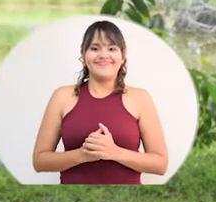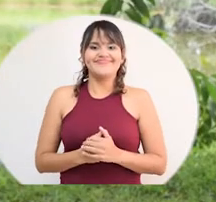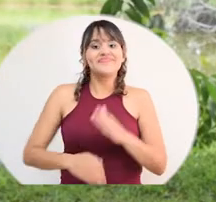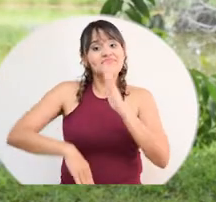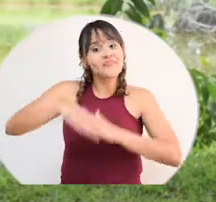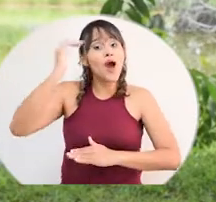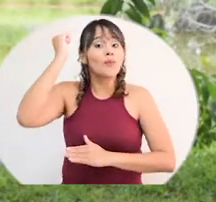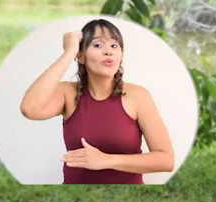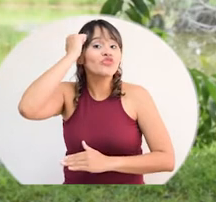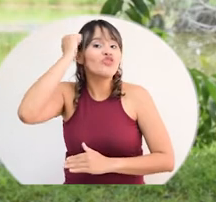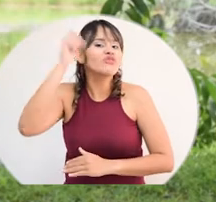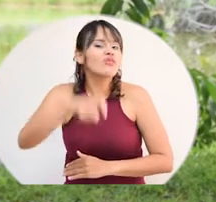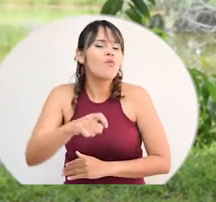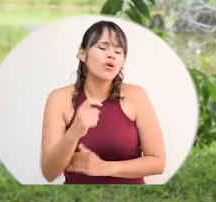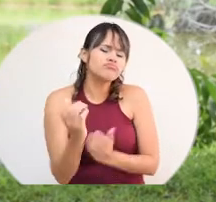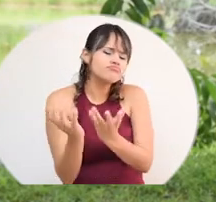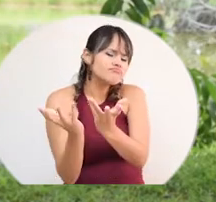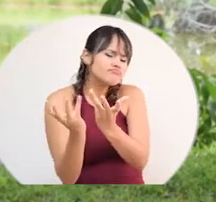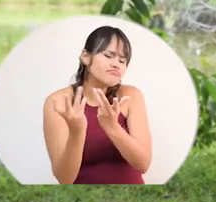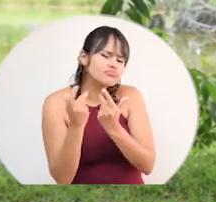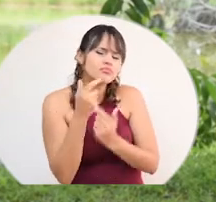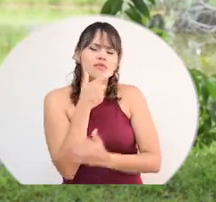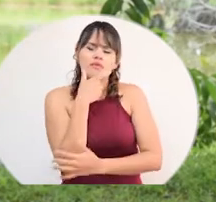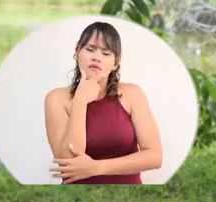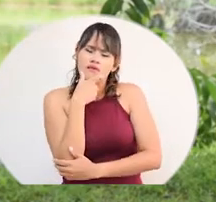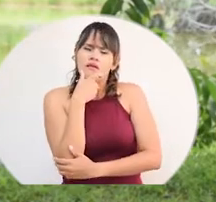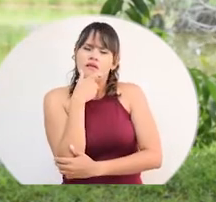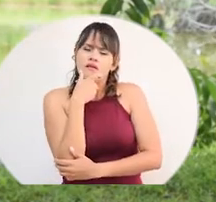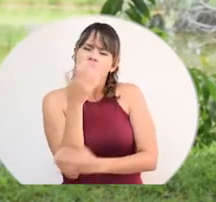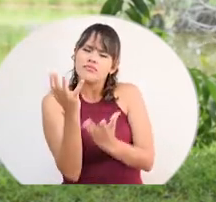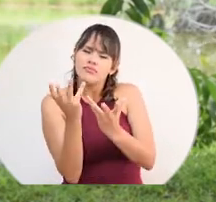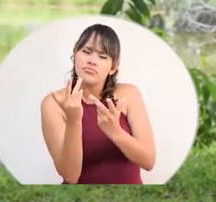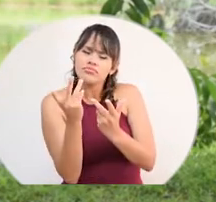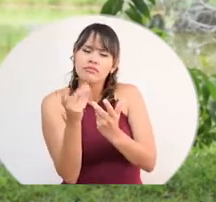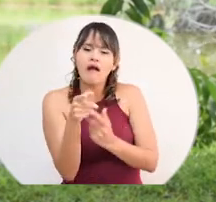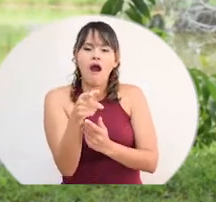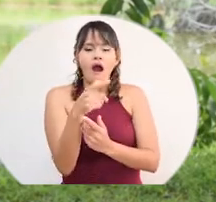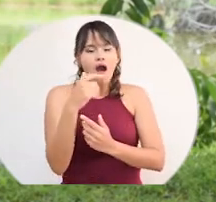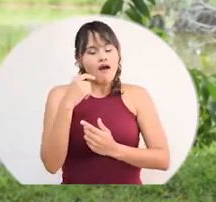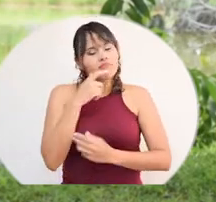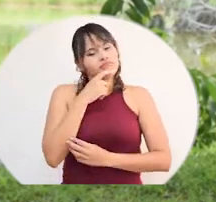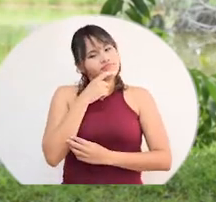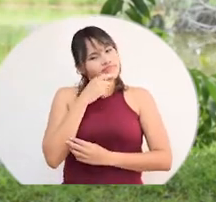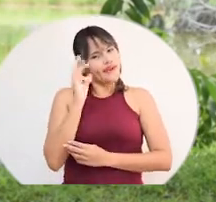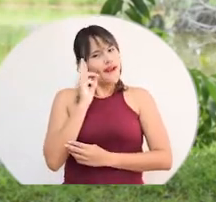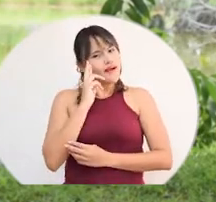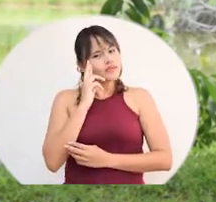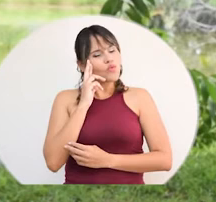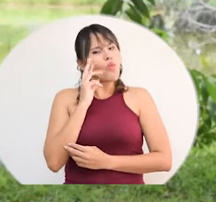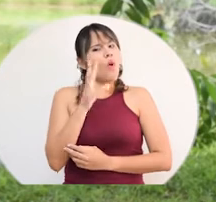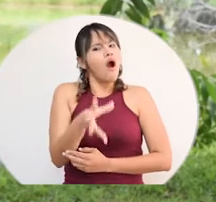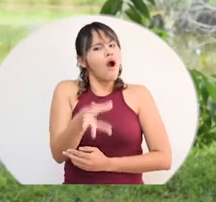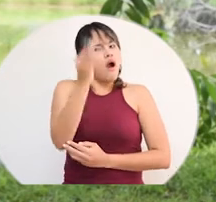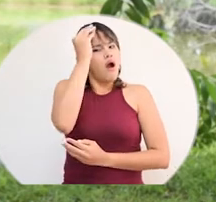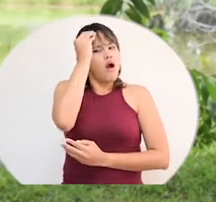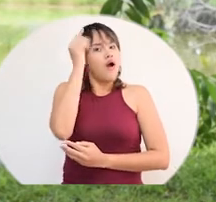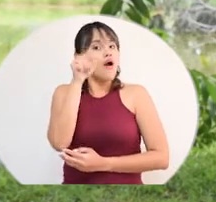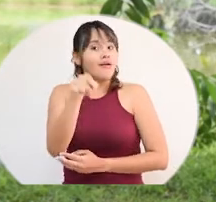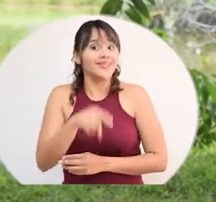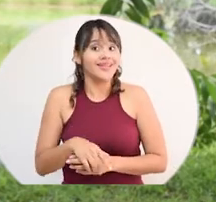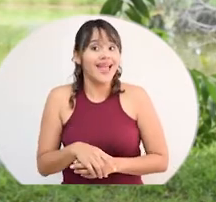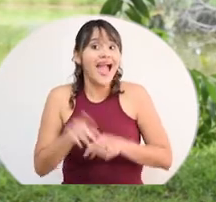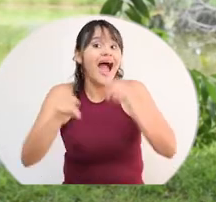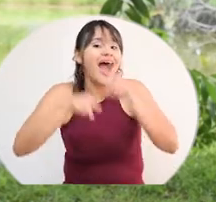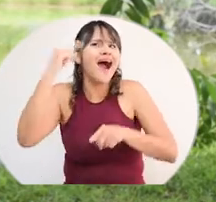un buen profesor también debe saber escuchar debe también aprender de los estudiantes uno tiende a pensar que el docente